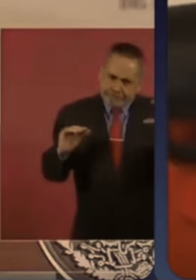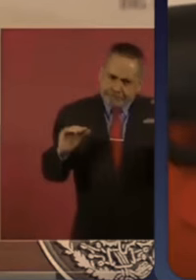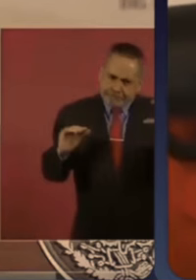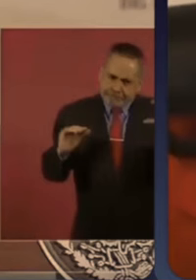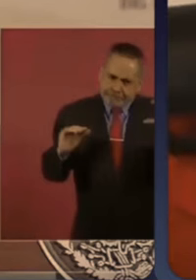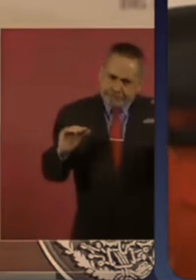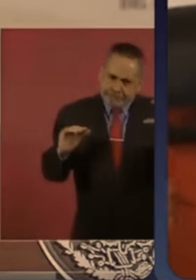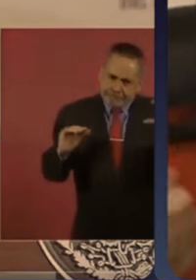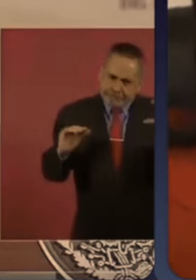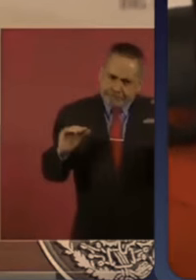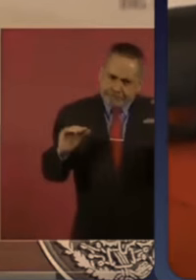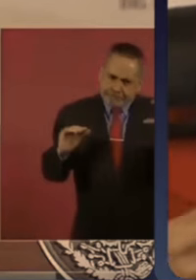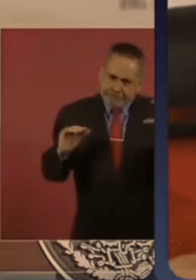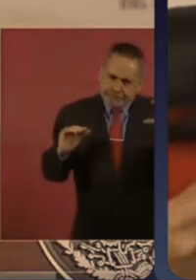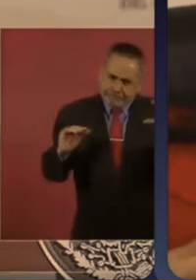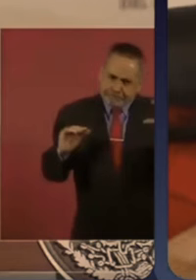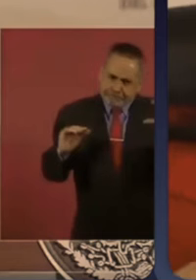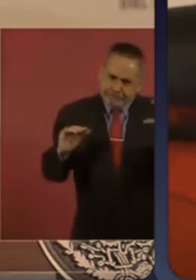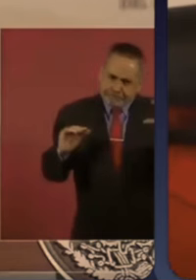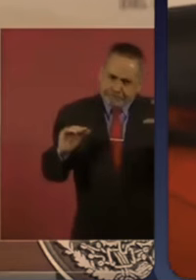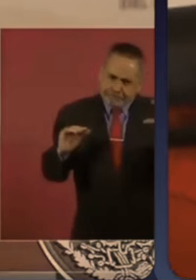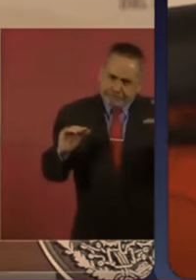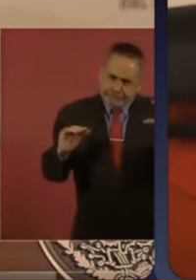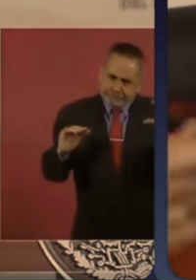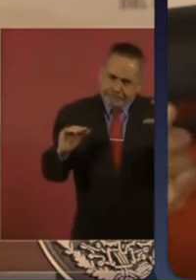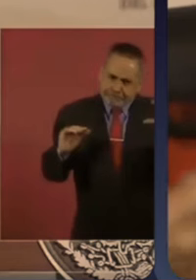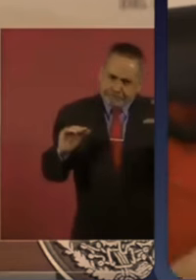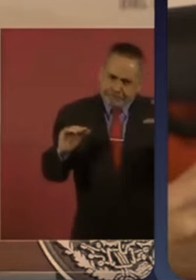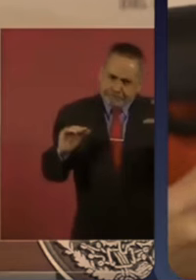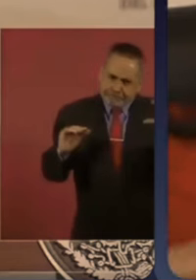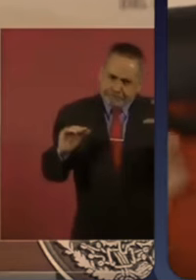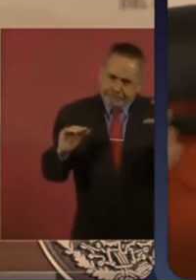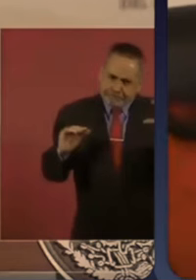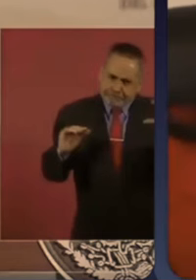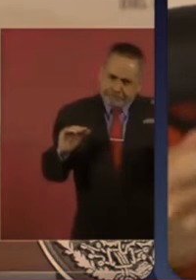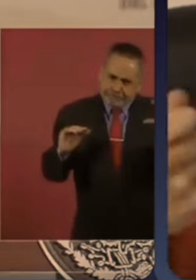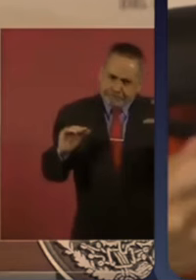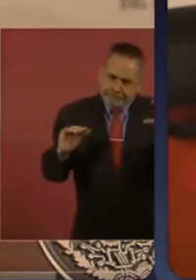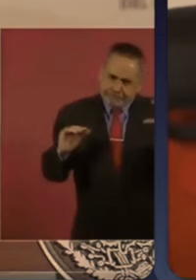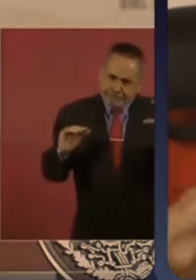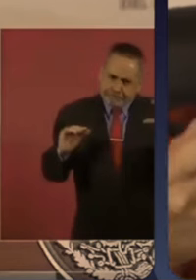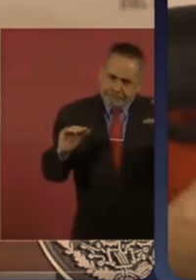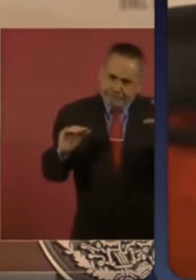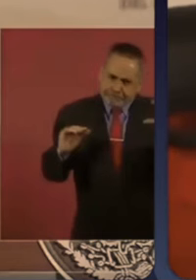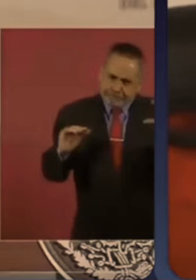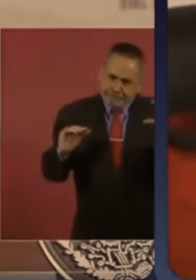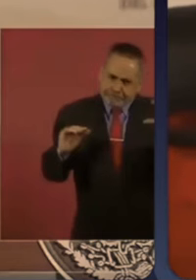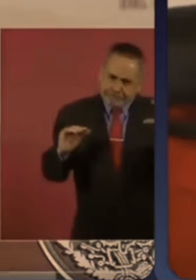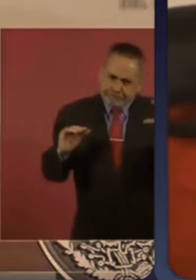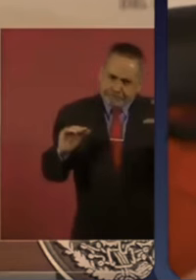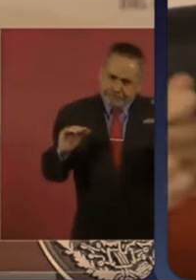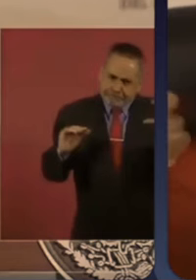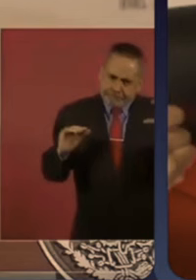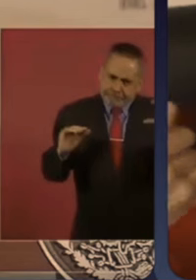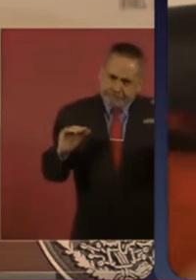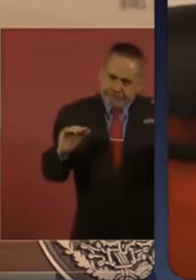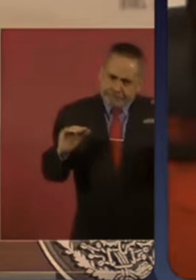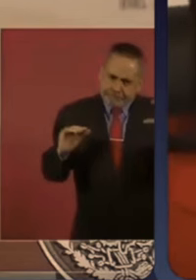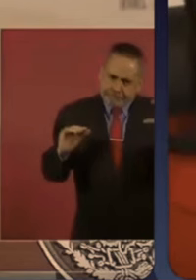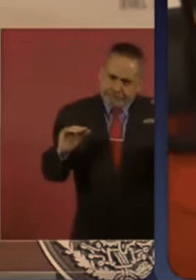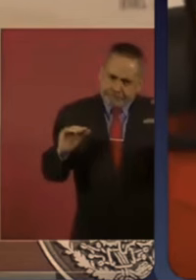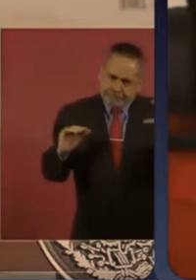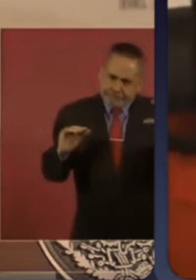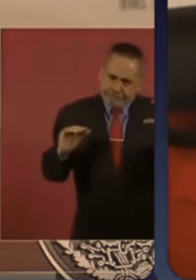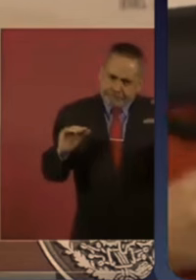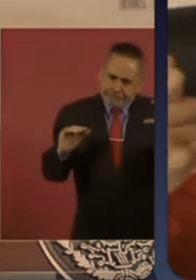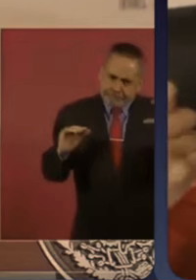hablando de al menos 30 años para nuestra pensión, cuando ellos se roban miles de millones de pesos. Yo estoy a favor de